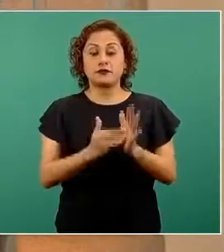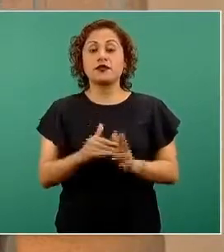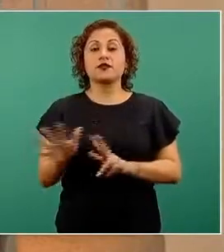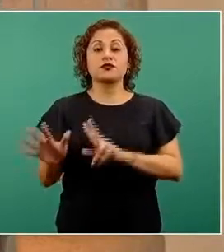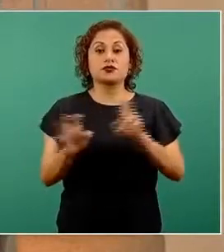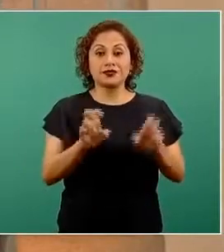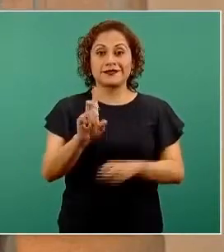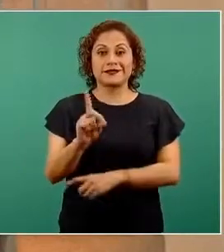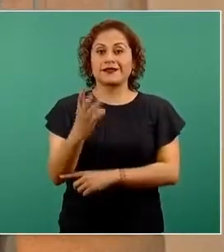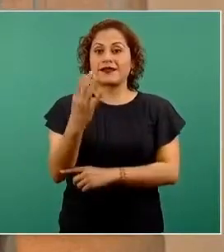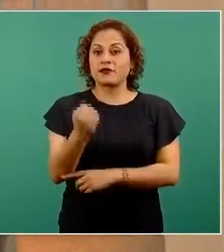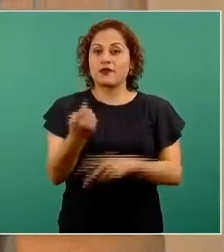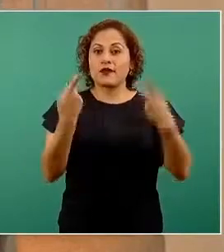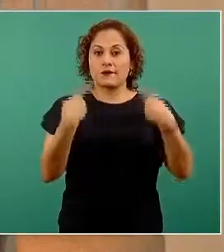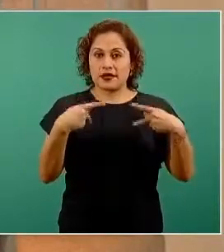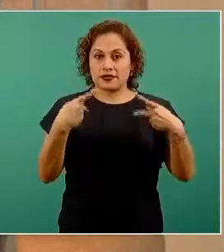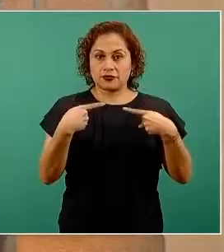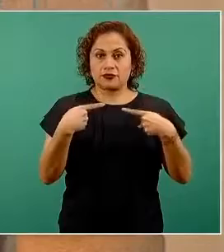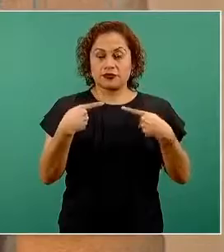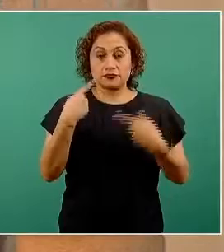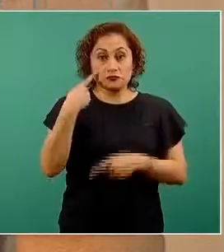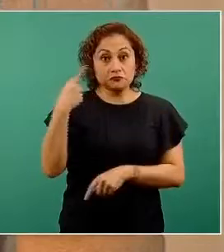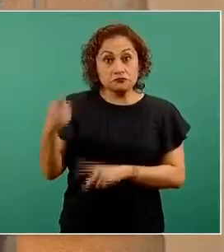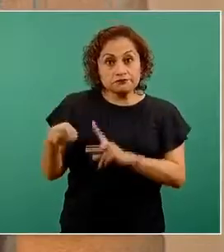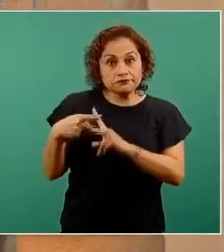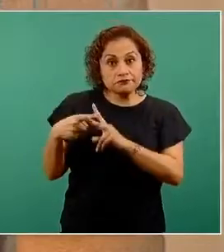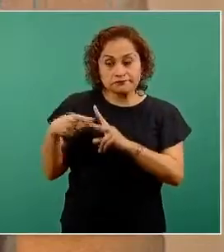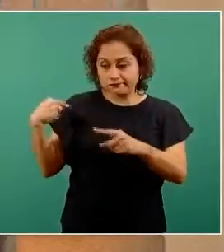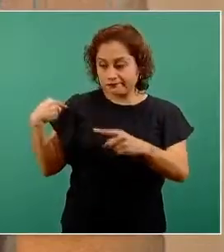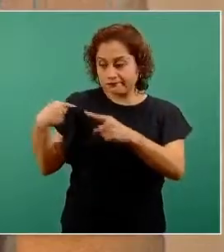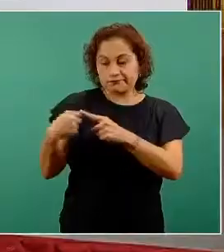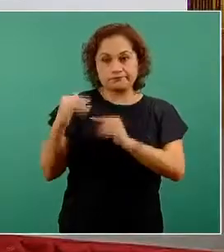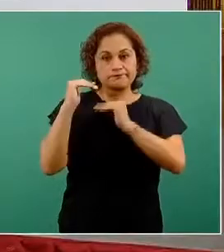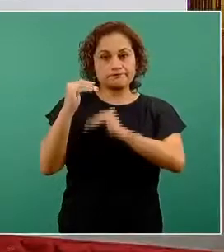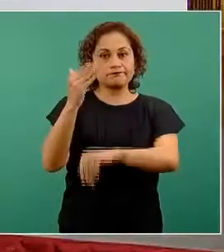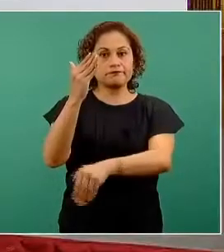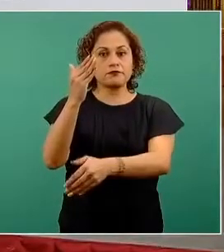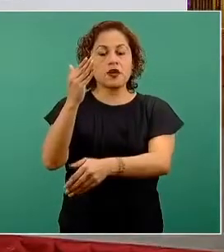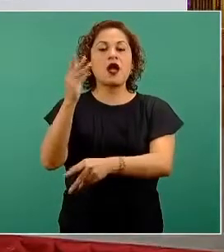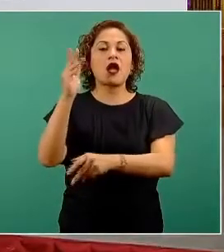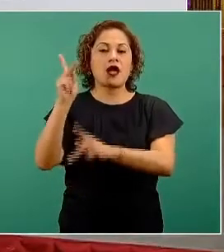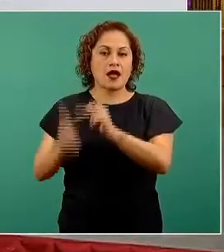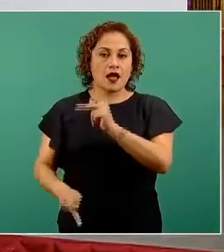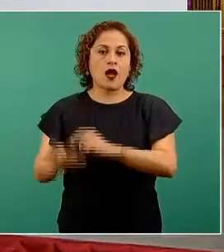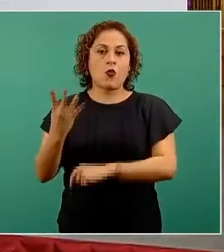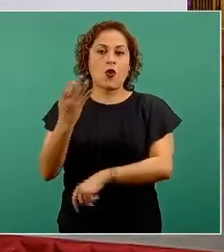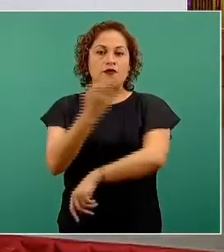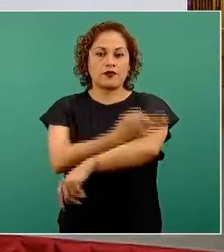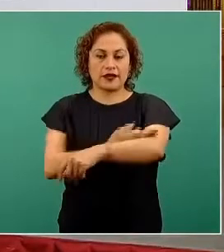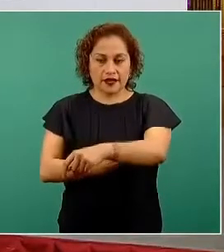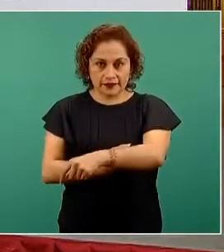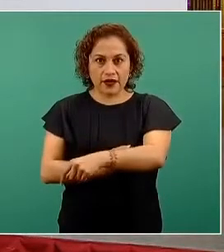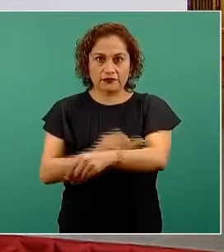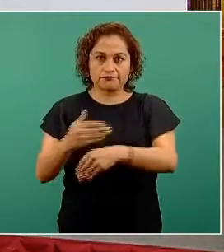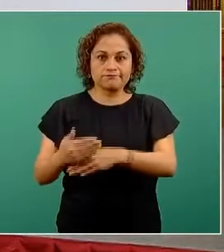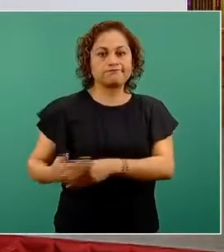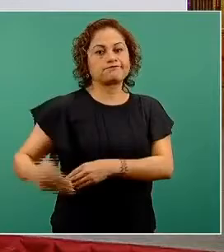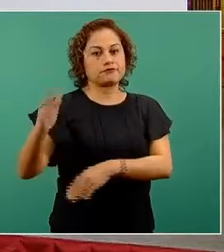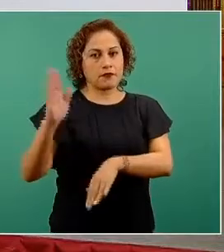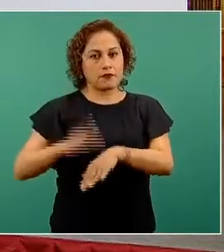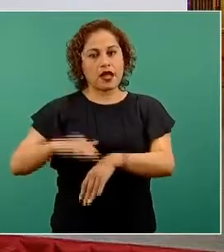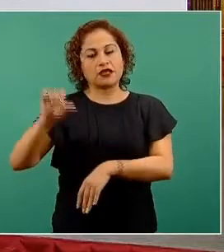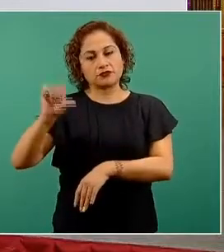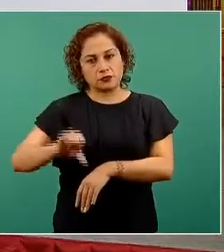945.839, que además, como este número está calculado en base al corte de las 4, de seguro será más una vez que se cierre la vacunación el